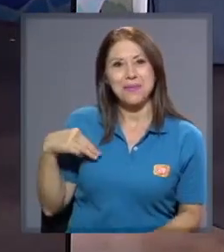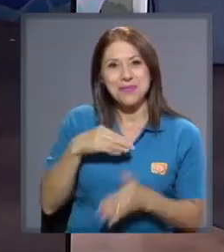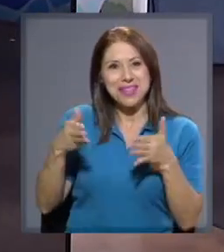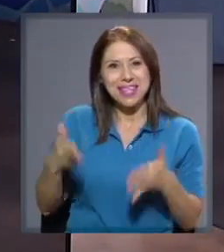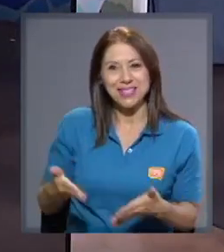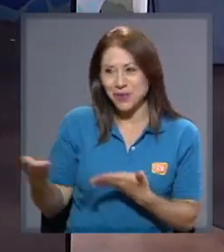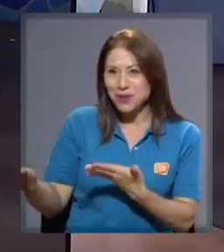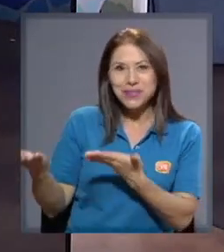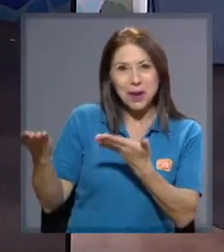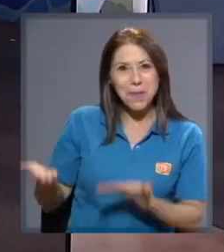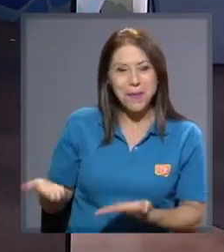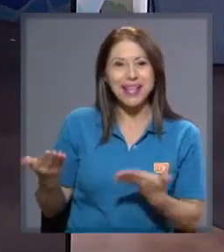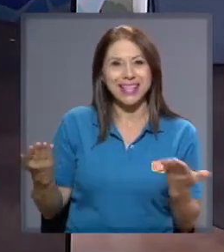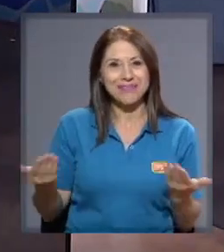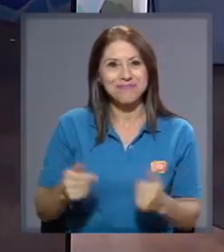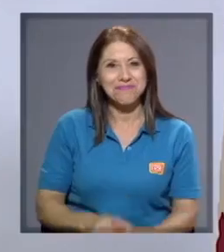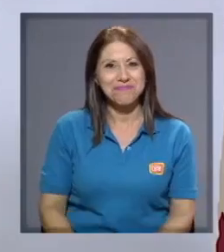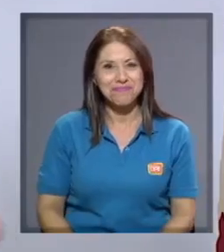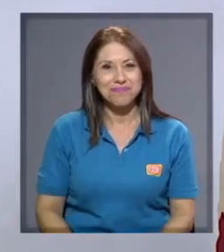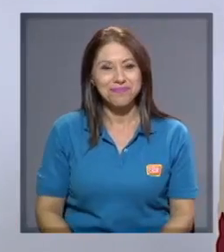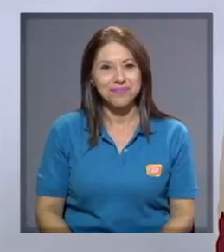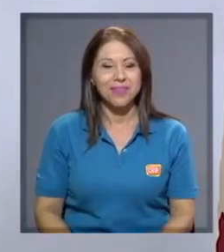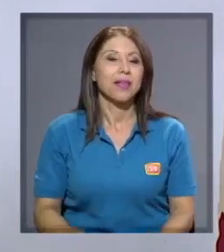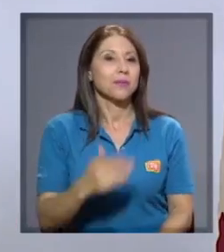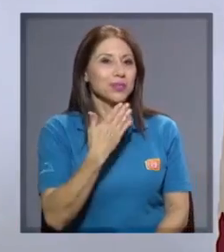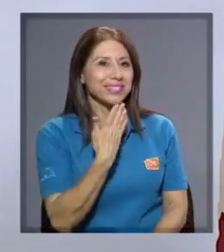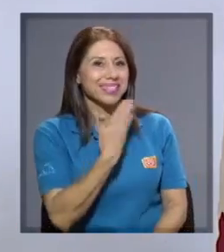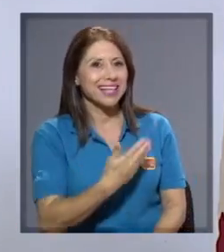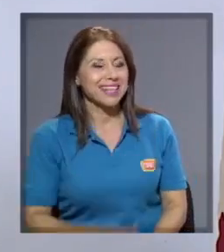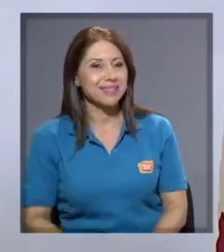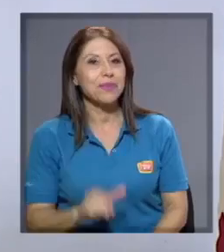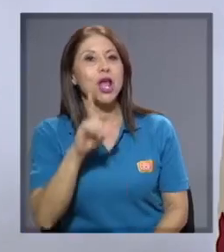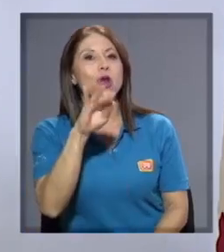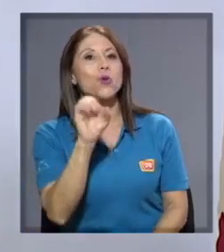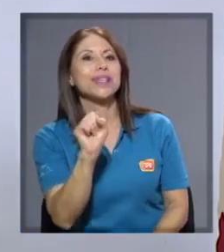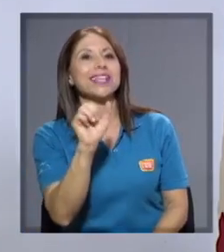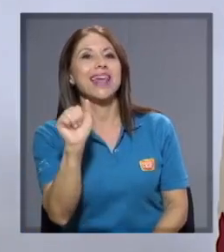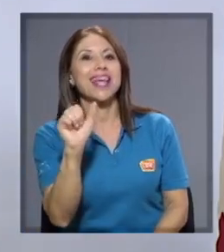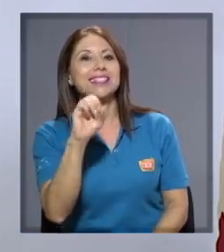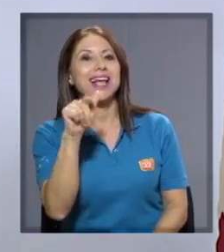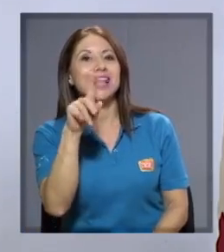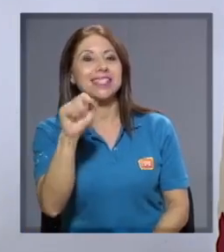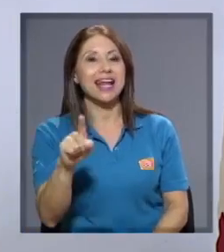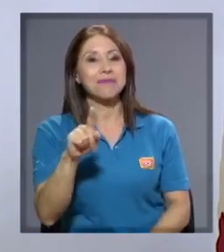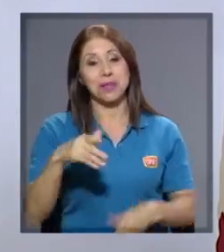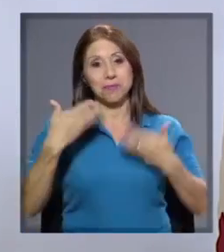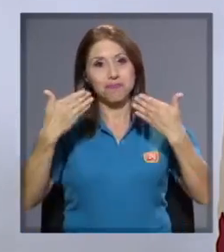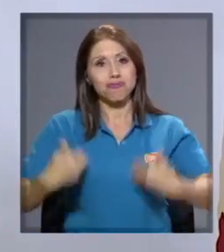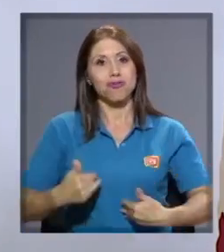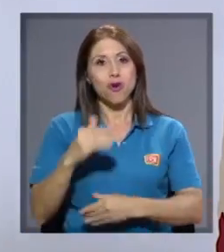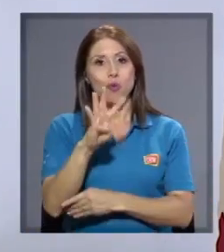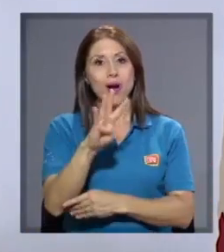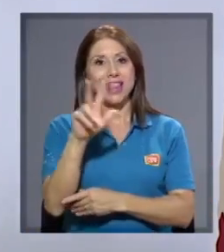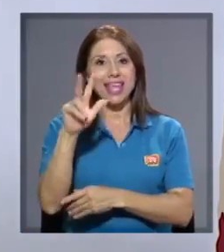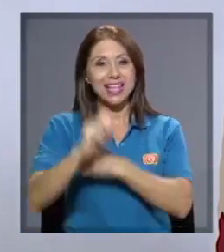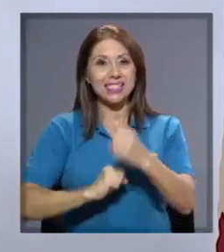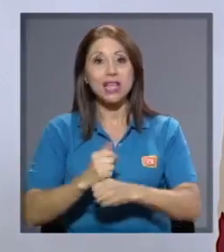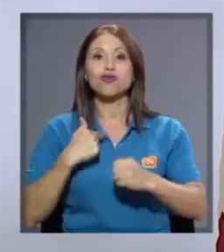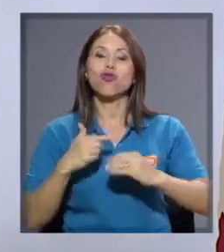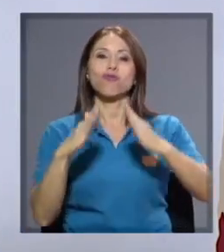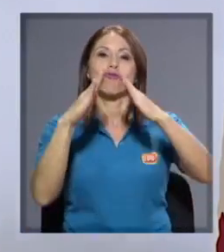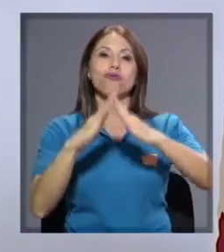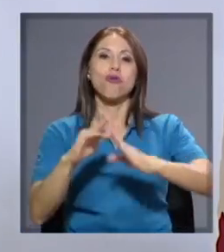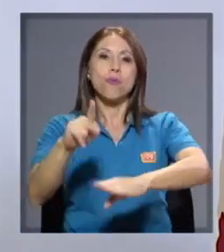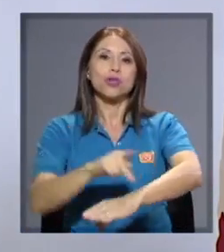que nos acompaña en la karting esta cartera muchas gracias luis adrián salazar es una persona que tiene 43 años soy de puriscal